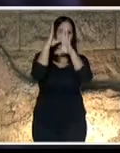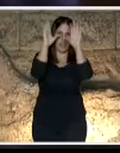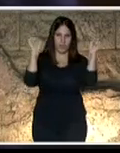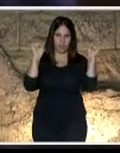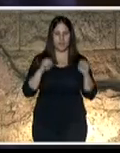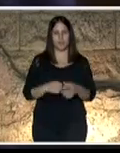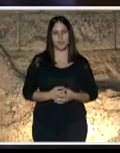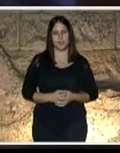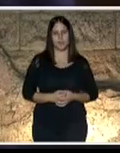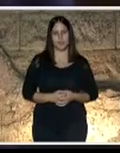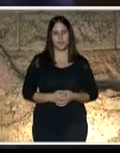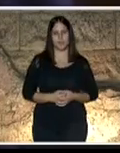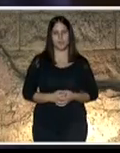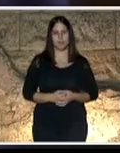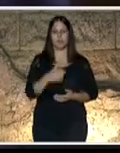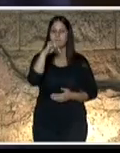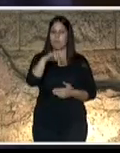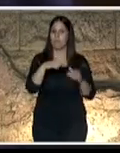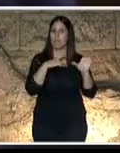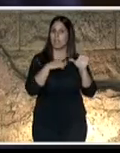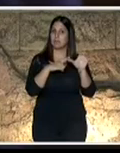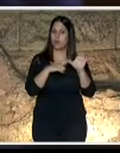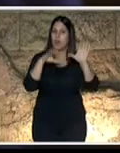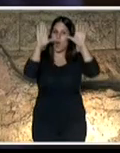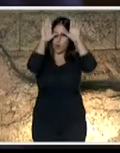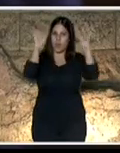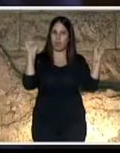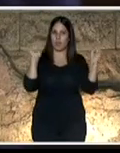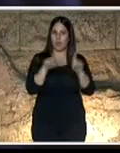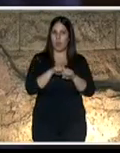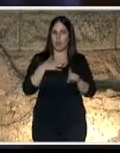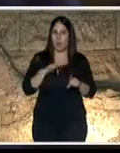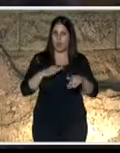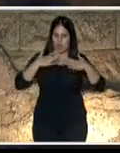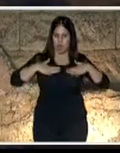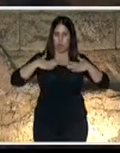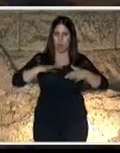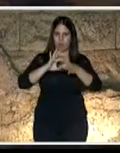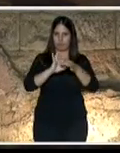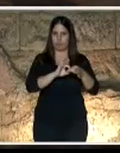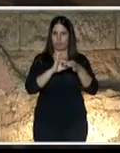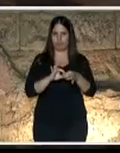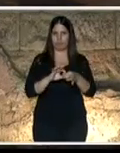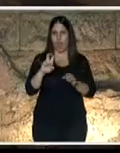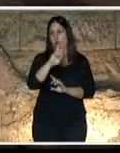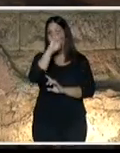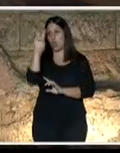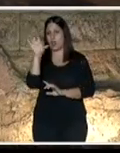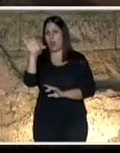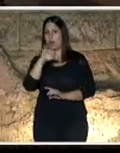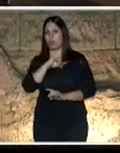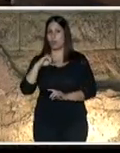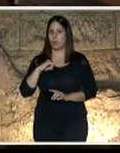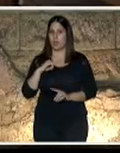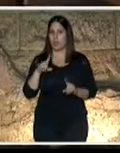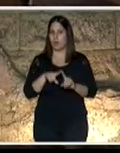Civil. En Extremadura, la Guardia Civil puede ir uniformada cuando en otras autonomías se